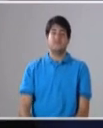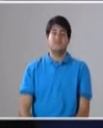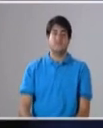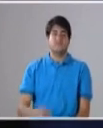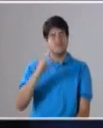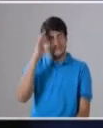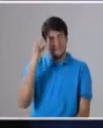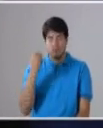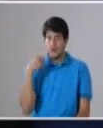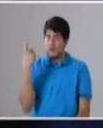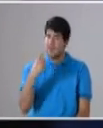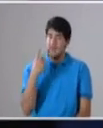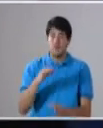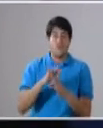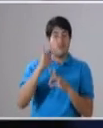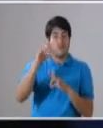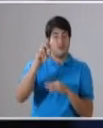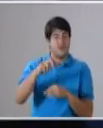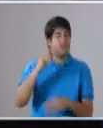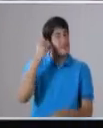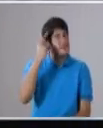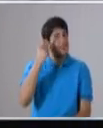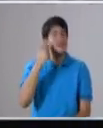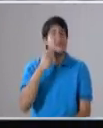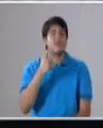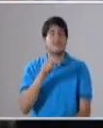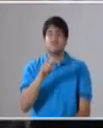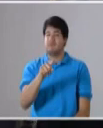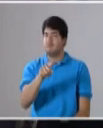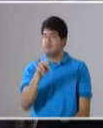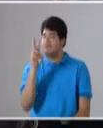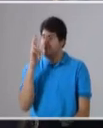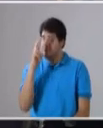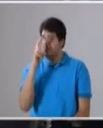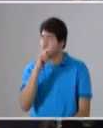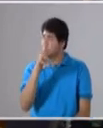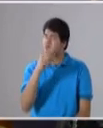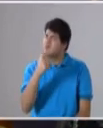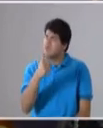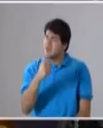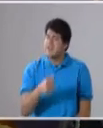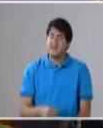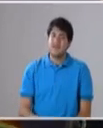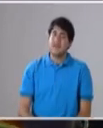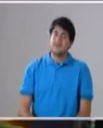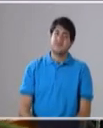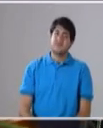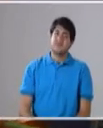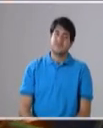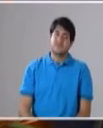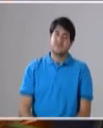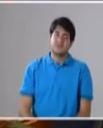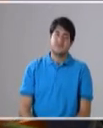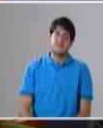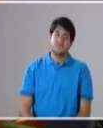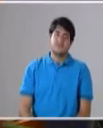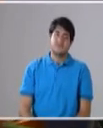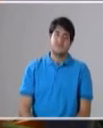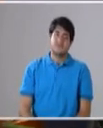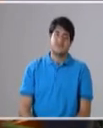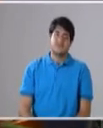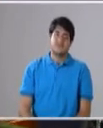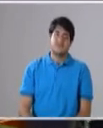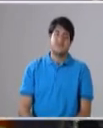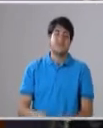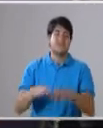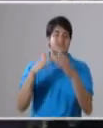Porque todo el pueblo debería discernir y decir: ah, no, eso no está bien. Eso no está bien. ¿Y cómo